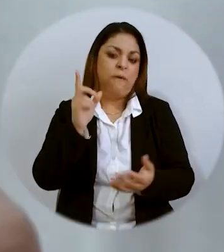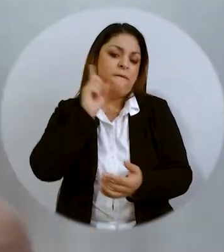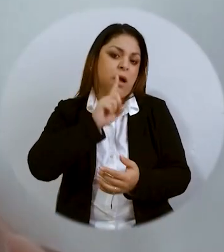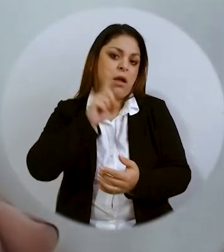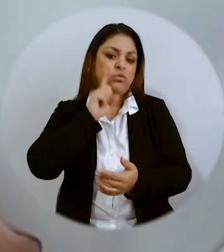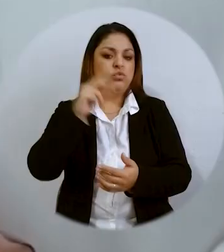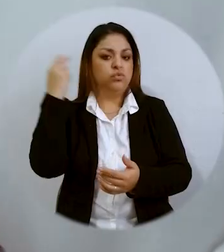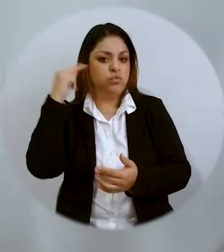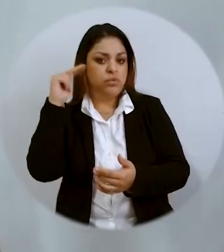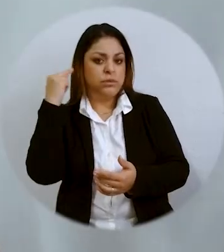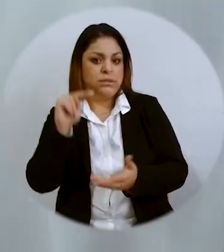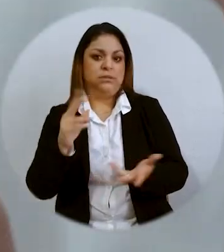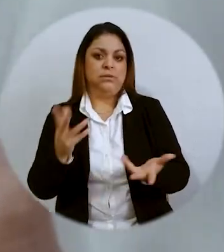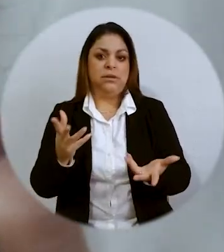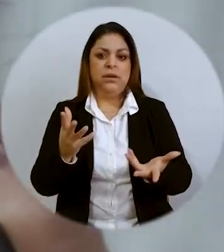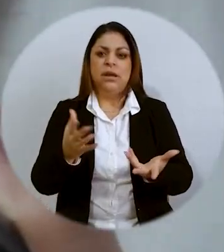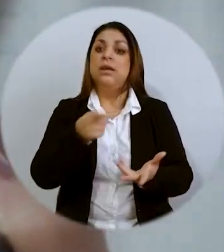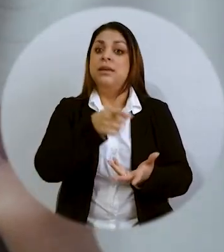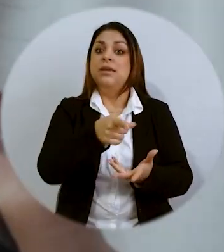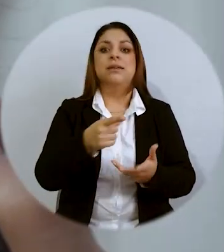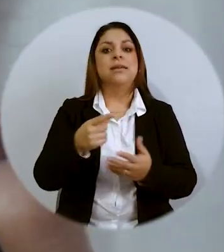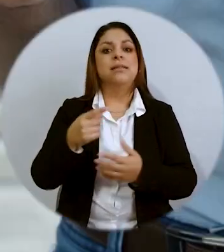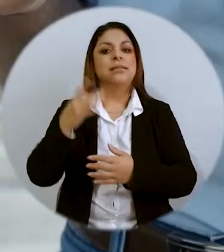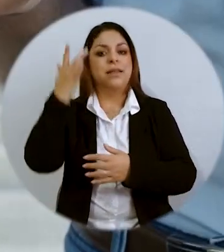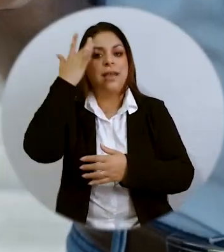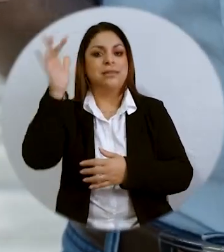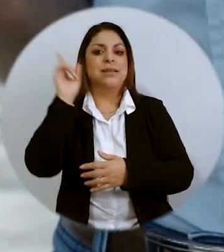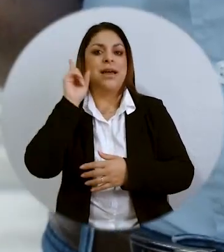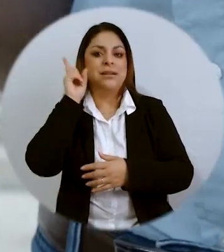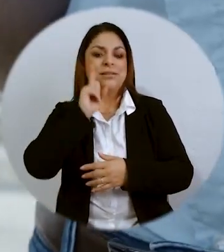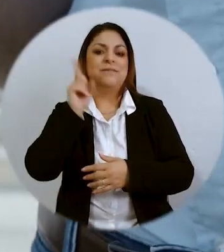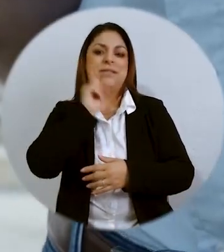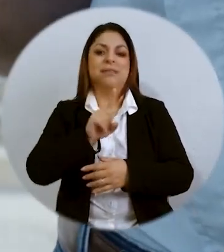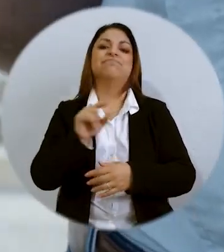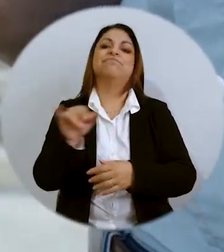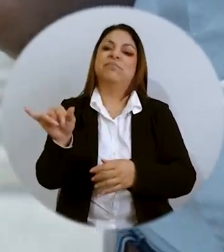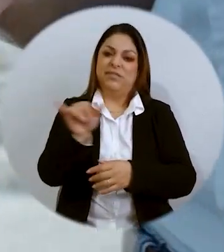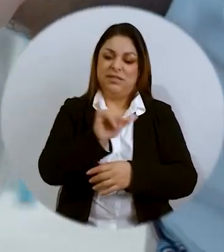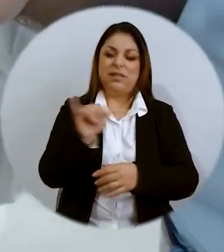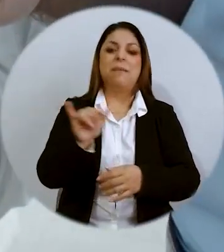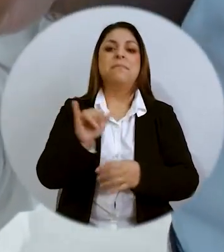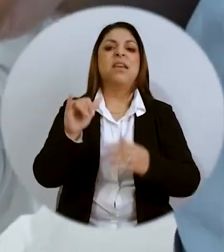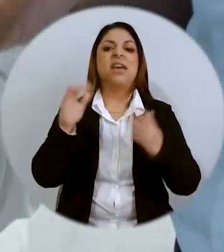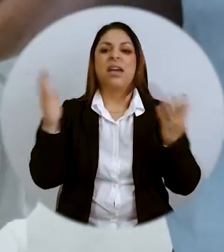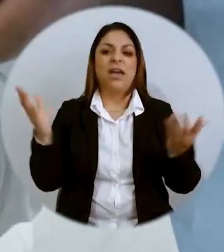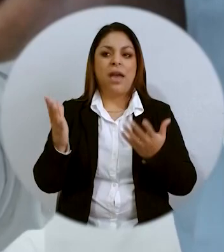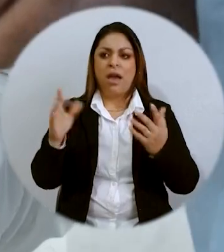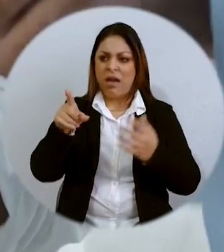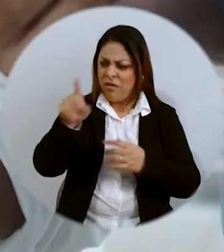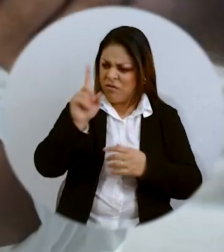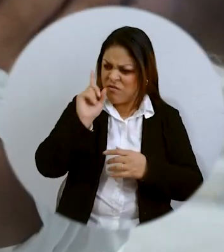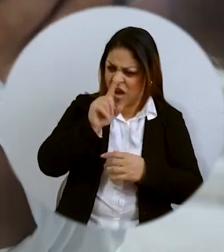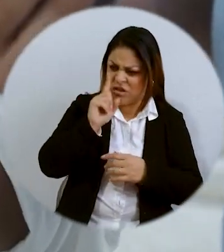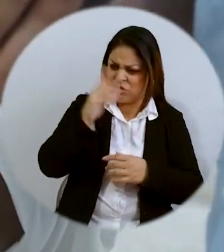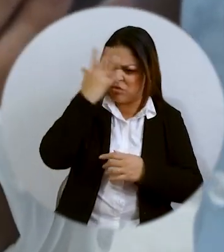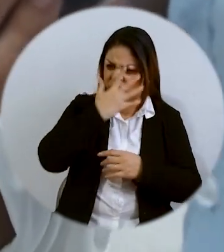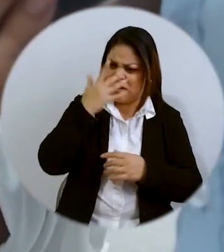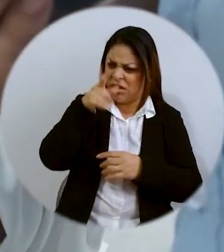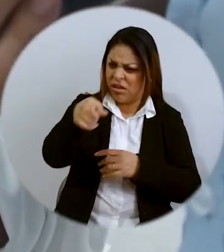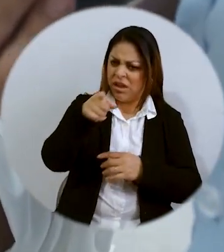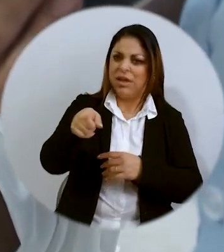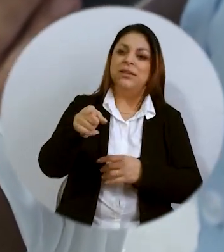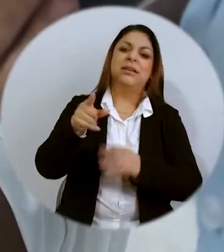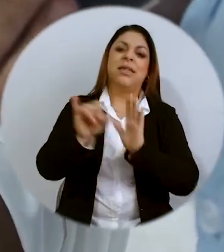etcétera, que hacen que, con la inteligencia artificial, la suplantación de las identidades, a la gente